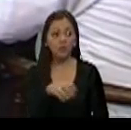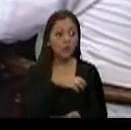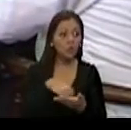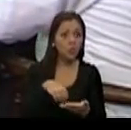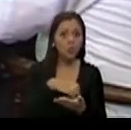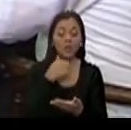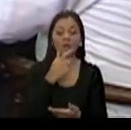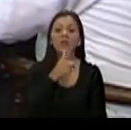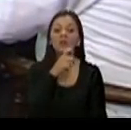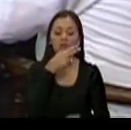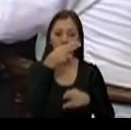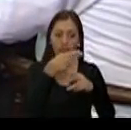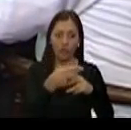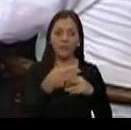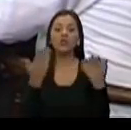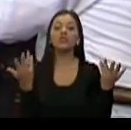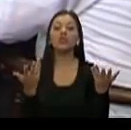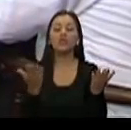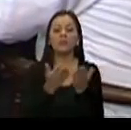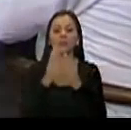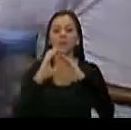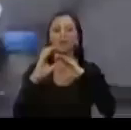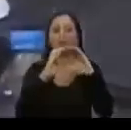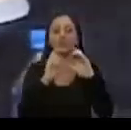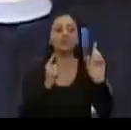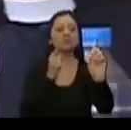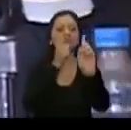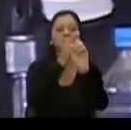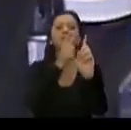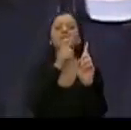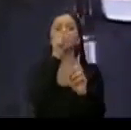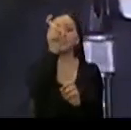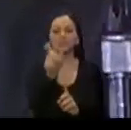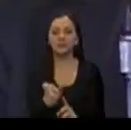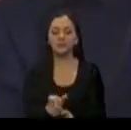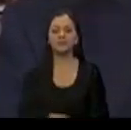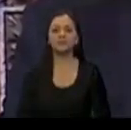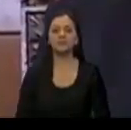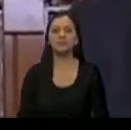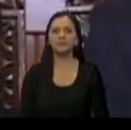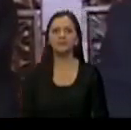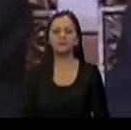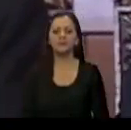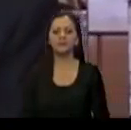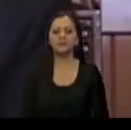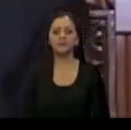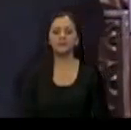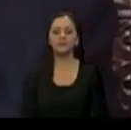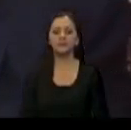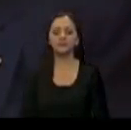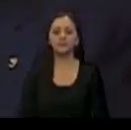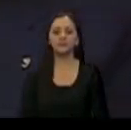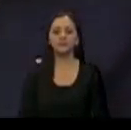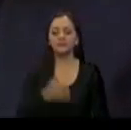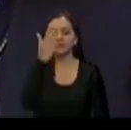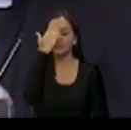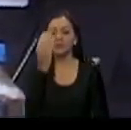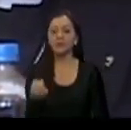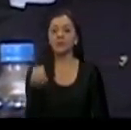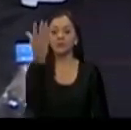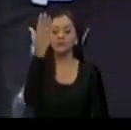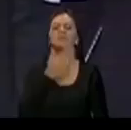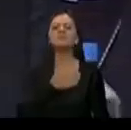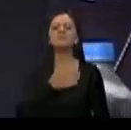se presenten y que indiquen a quién va dirigida la pregunta. Sí. Buenos días, señores. Buenos días, señores. De Ecuador